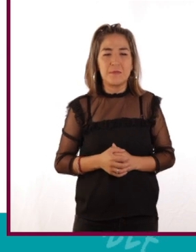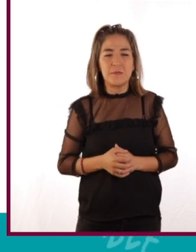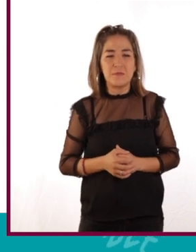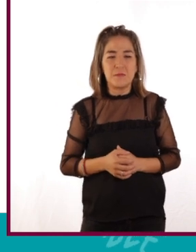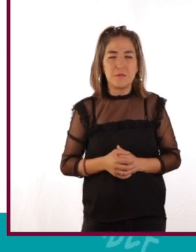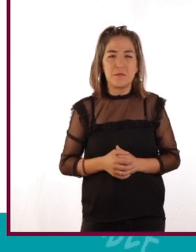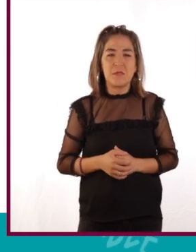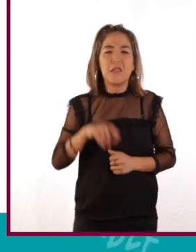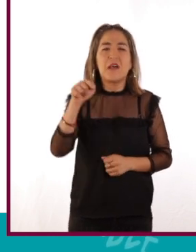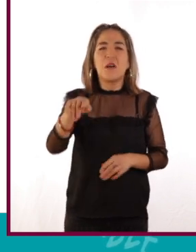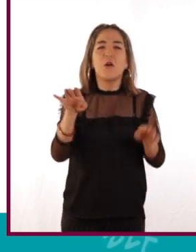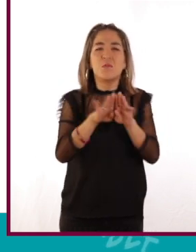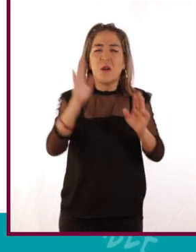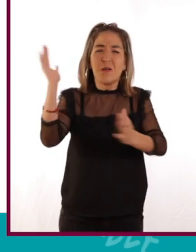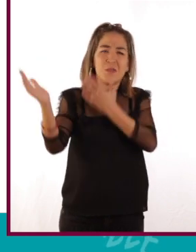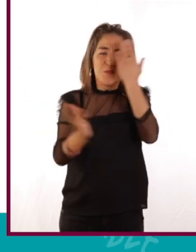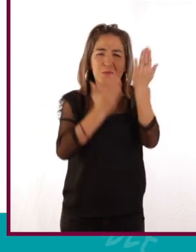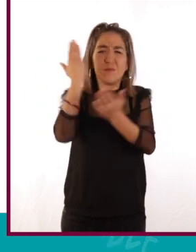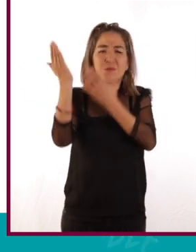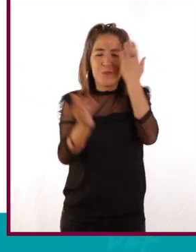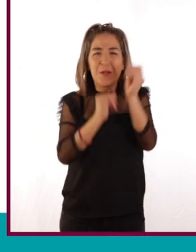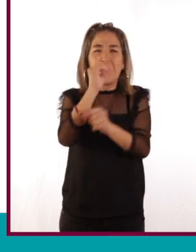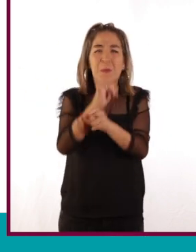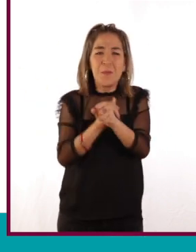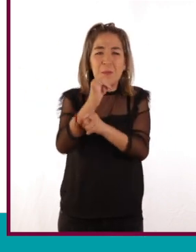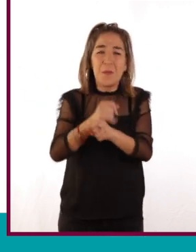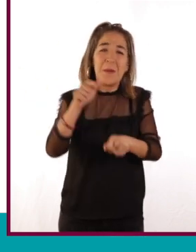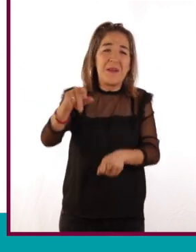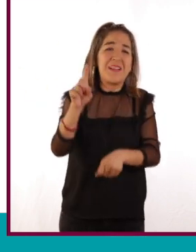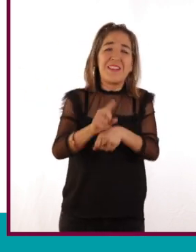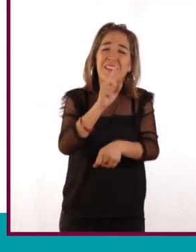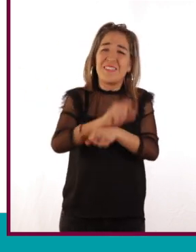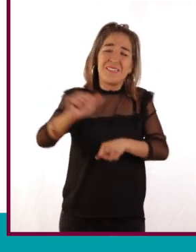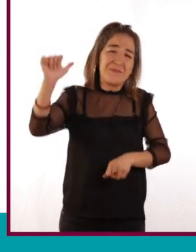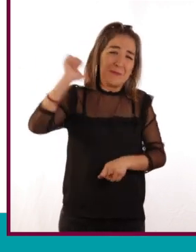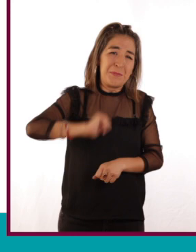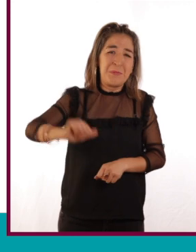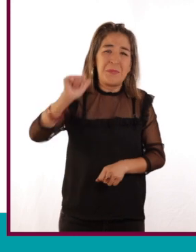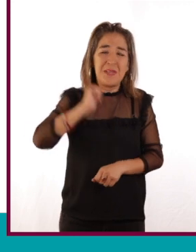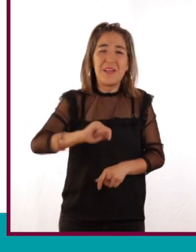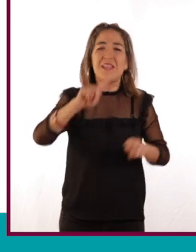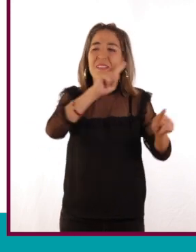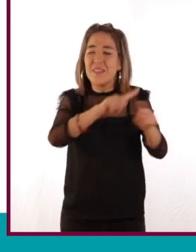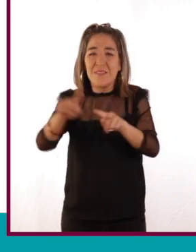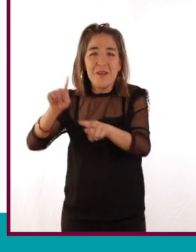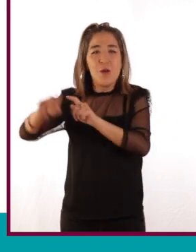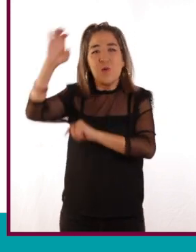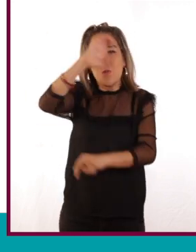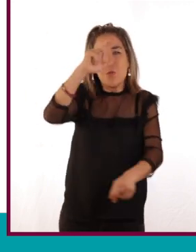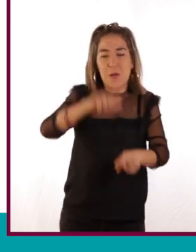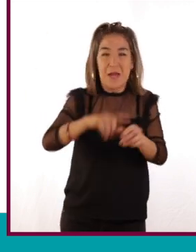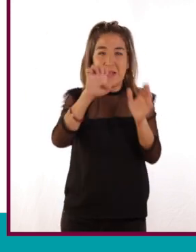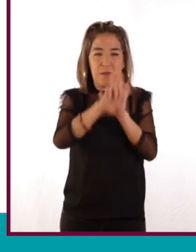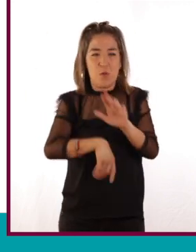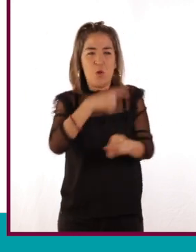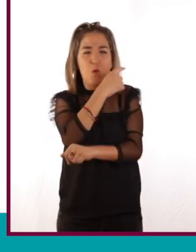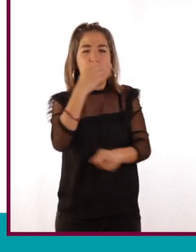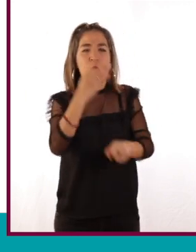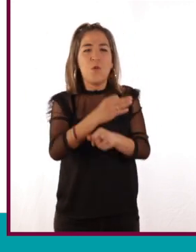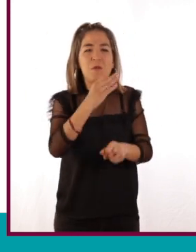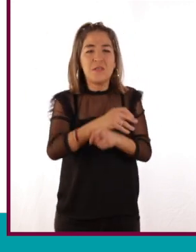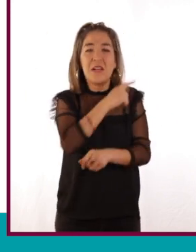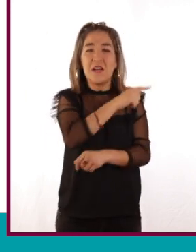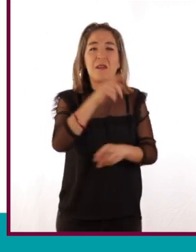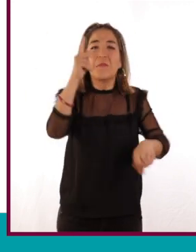sólidos platónicos han sido estudiados y observados desde la antigüedad por las diferentes culturas. Por ejemplo,